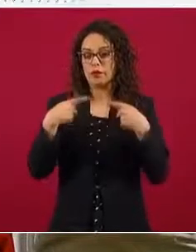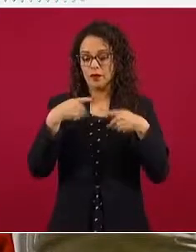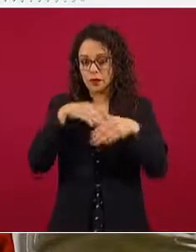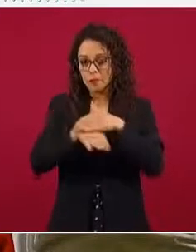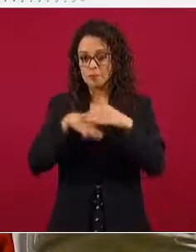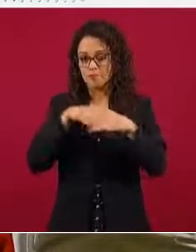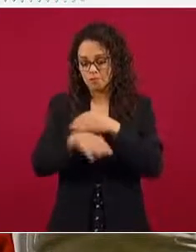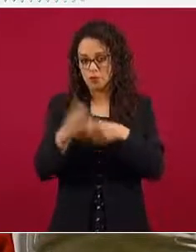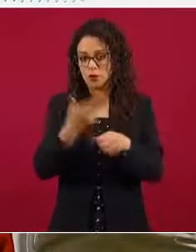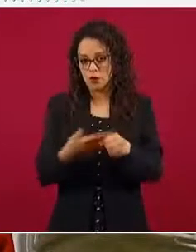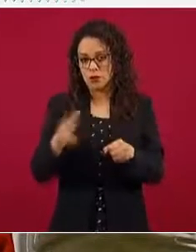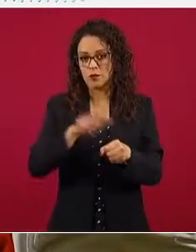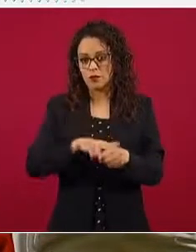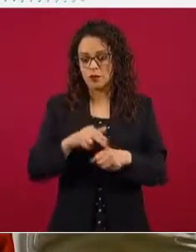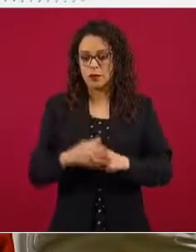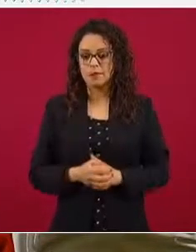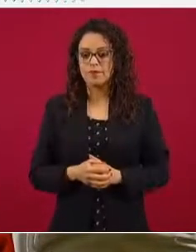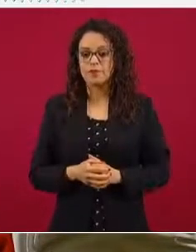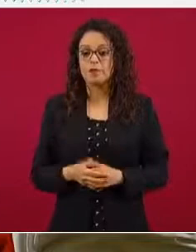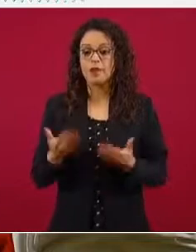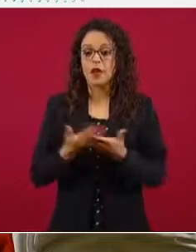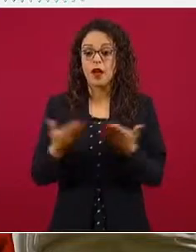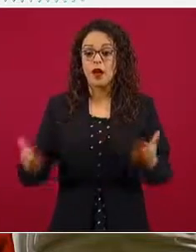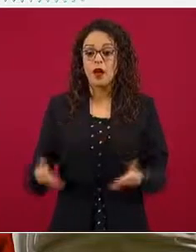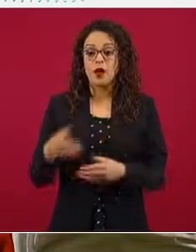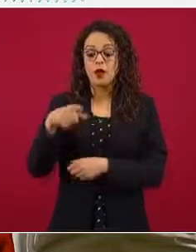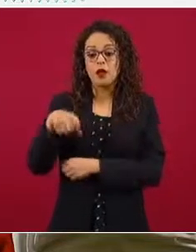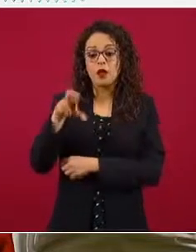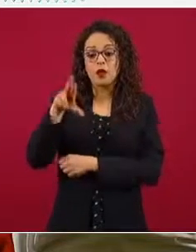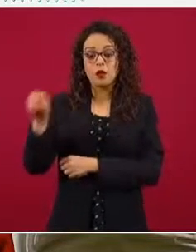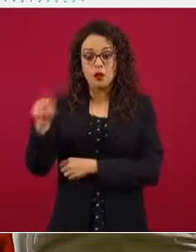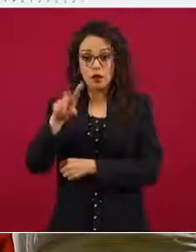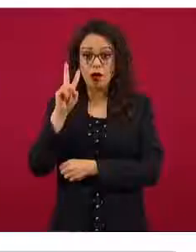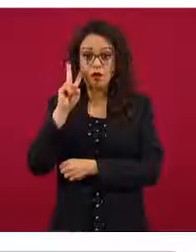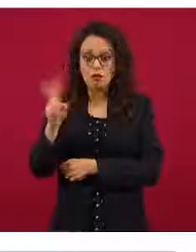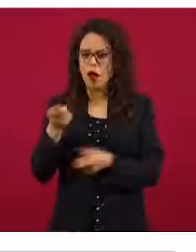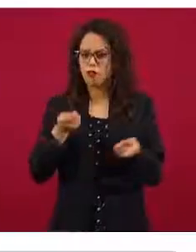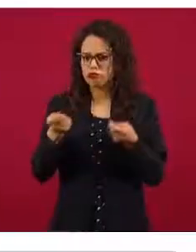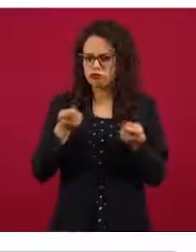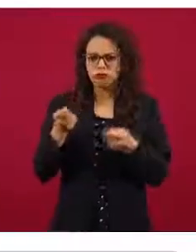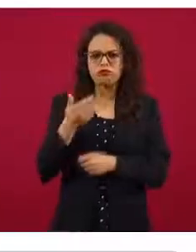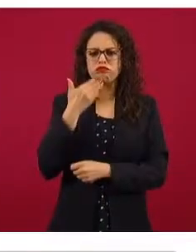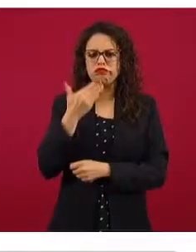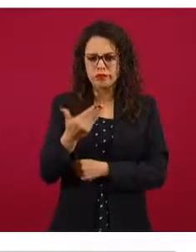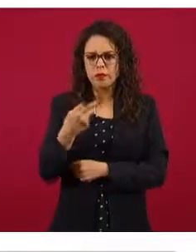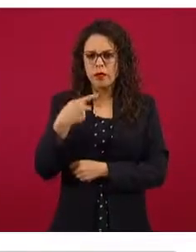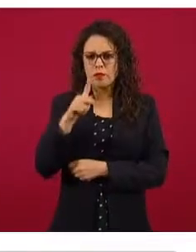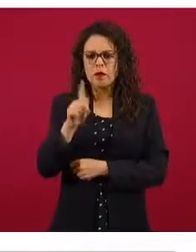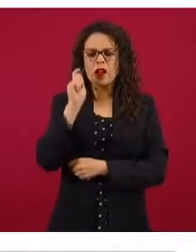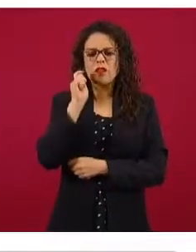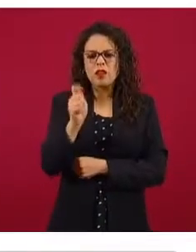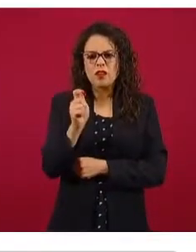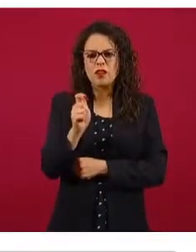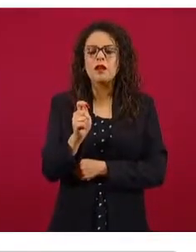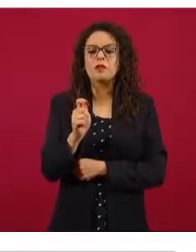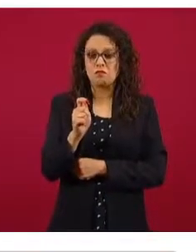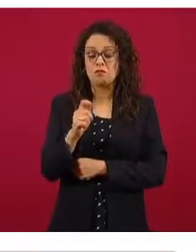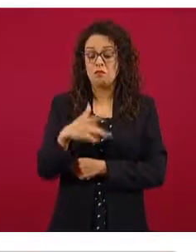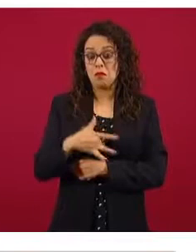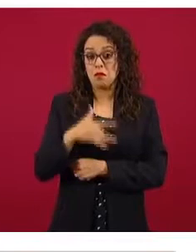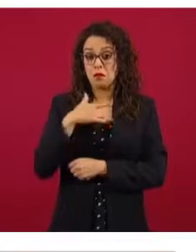siguiente. Quintana Roo, en general, un muy buen control, hay un poco de estancamiento, incluso una tendencia de